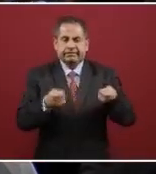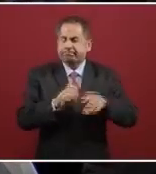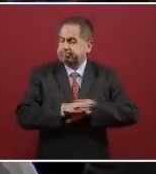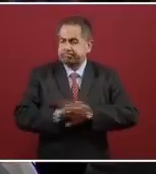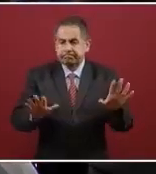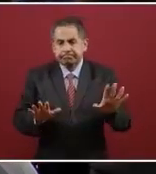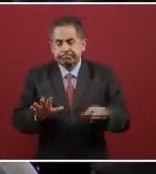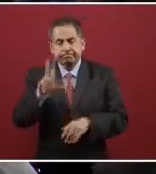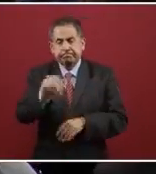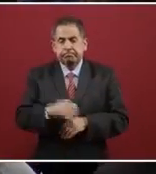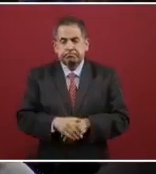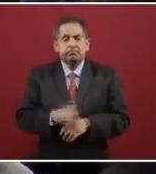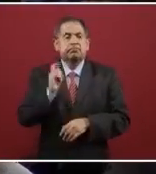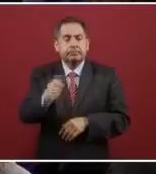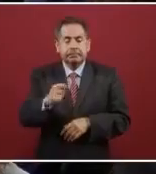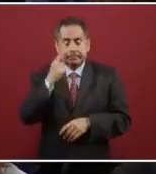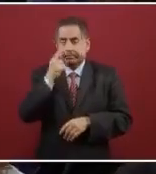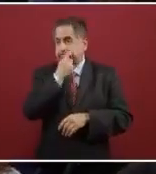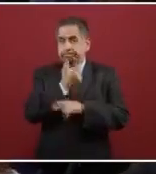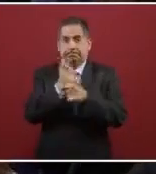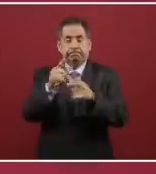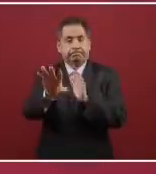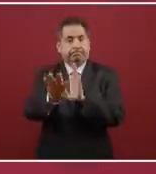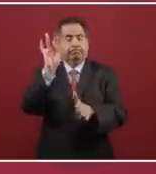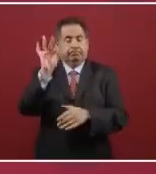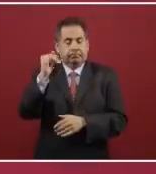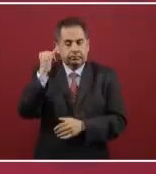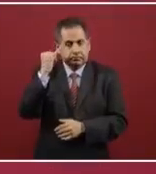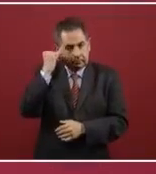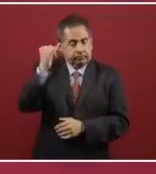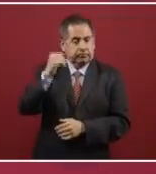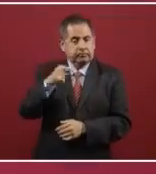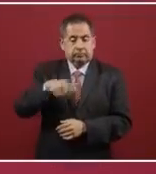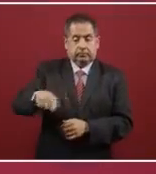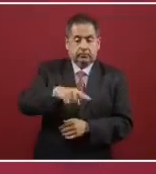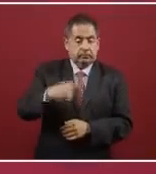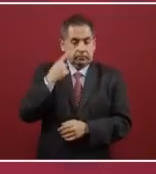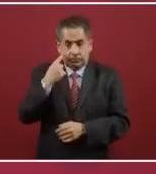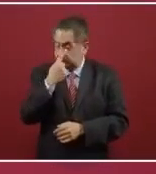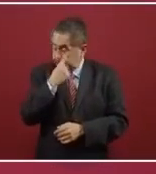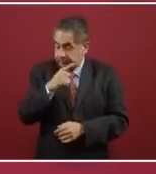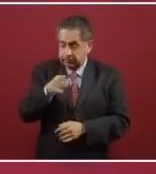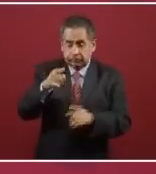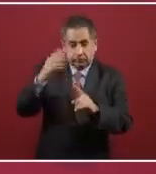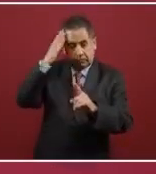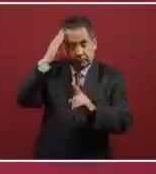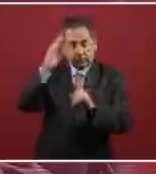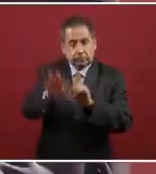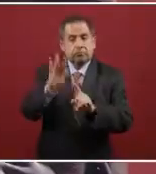estamos a favor de la democracia sindical, que sean los trabajadores los que